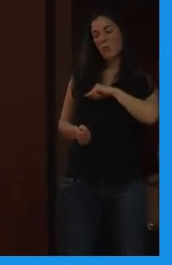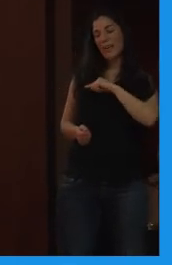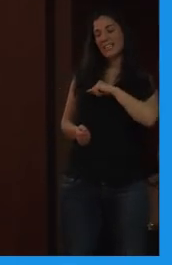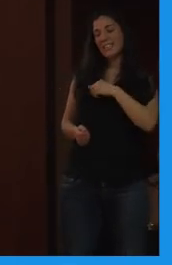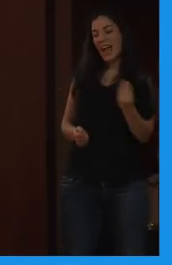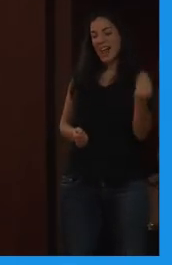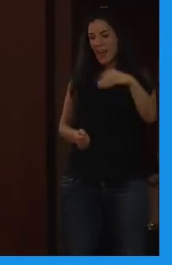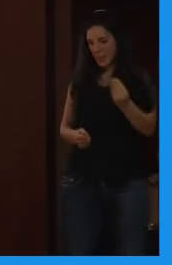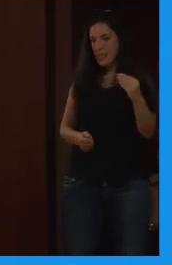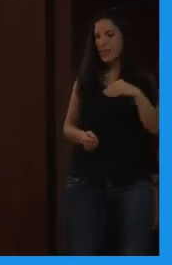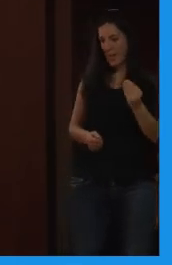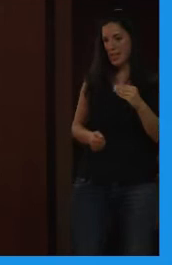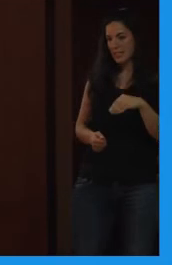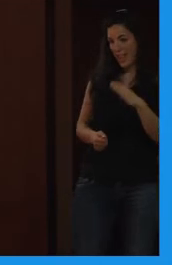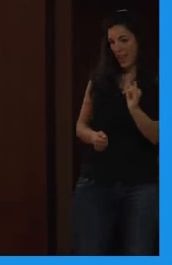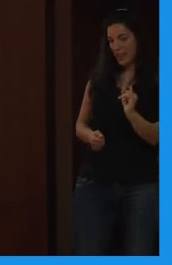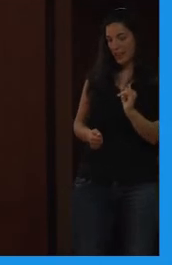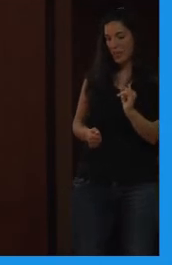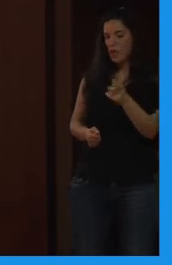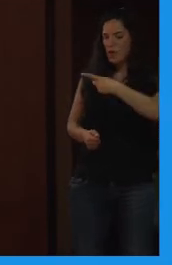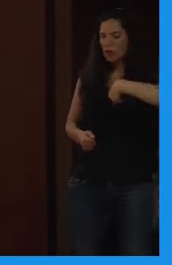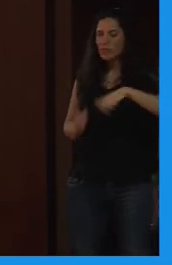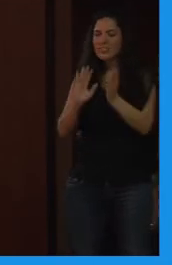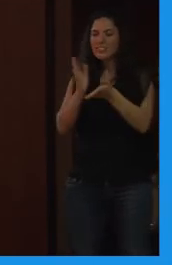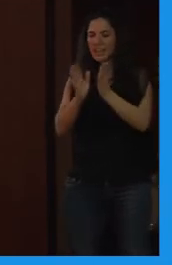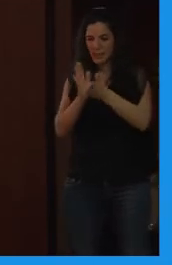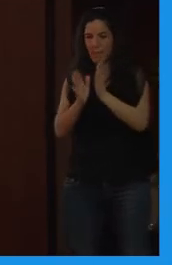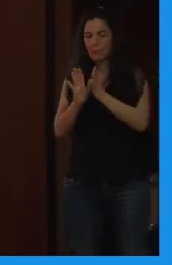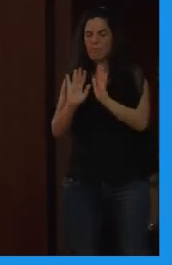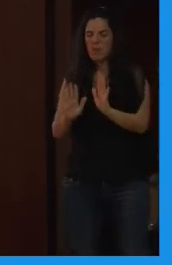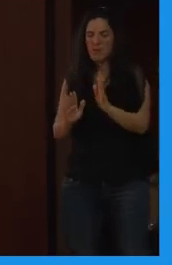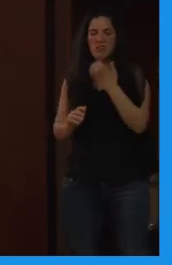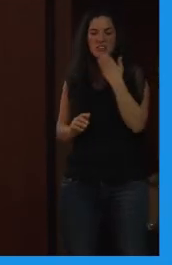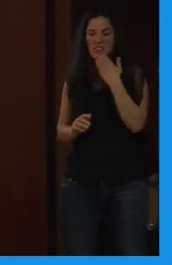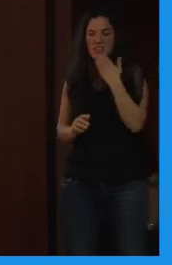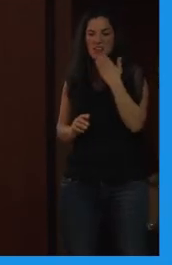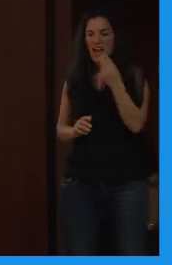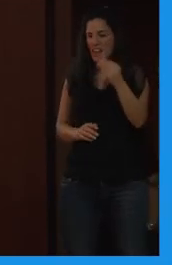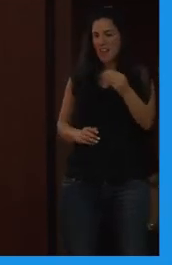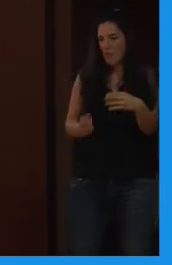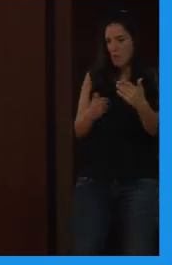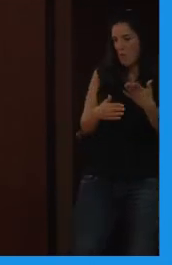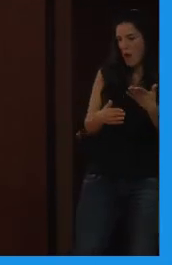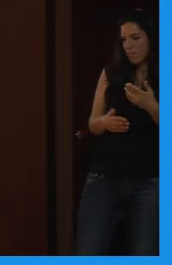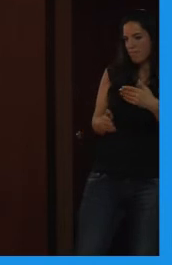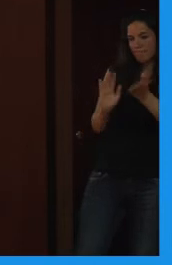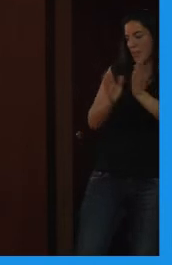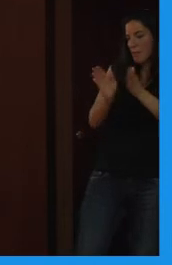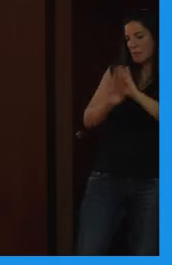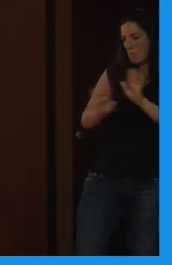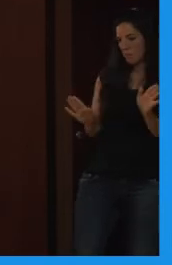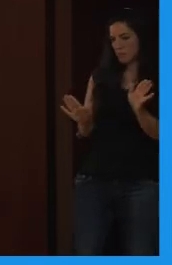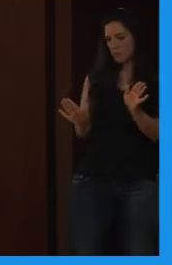añadida, a veces lo tratamos, normalmente no lo tratamos, es cuando hay un aumento de TSH con la T4 libre